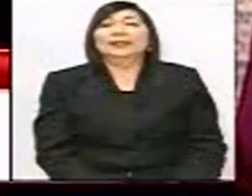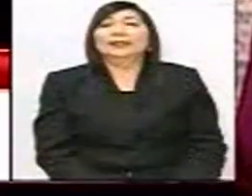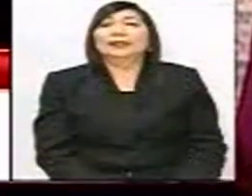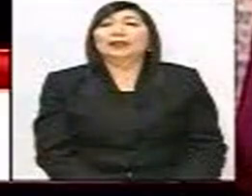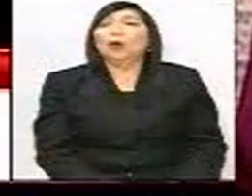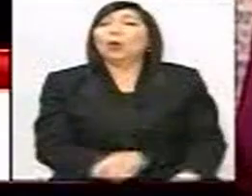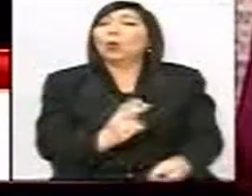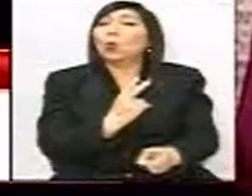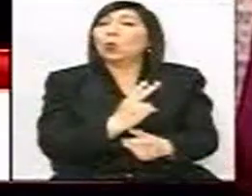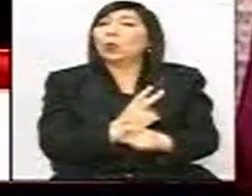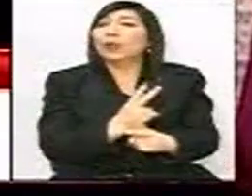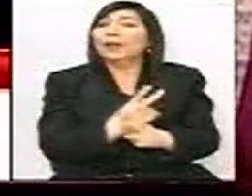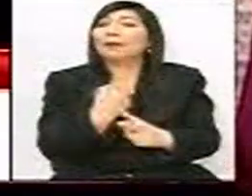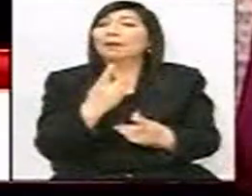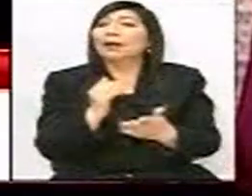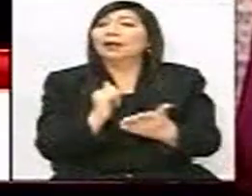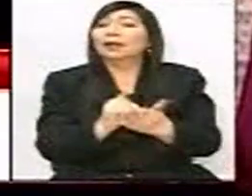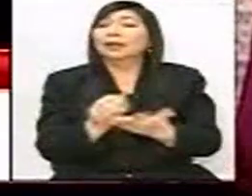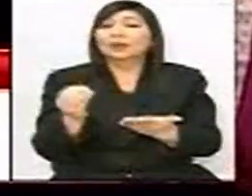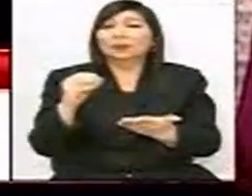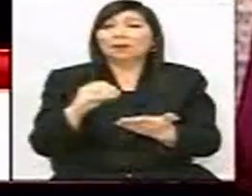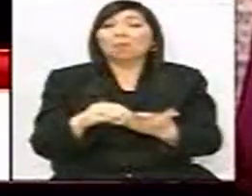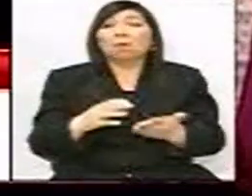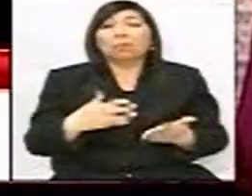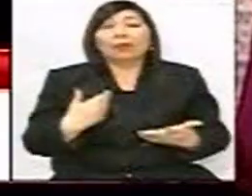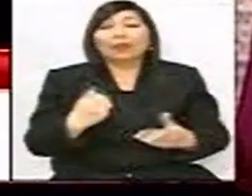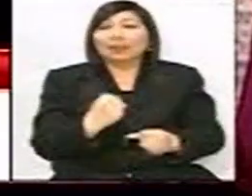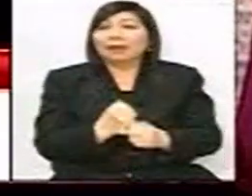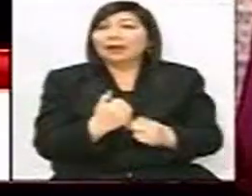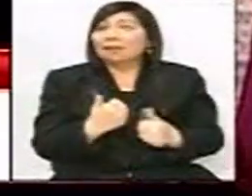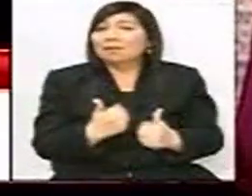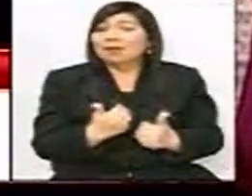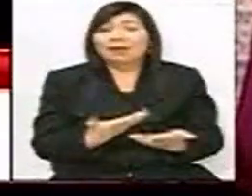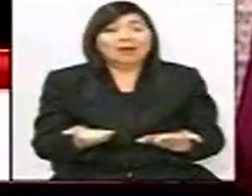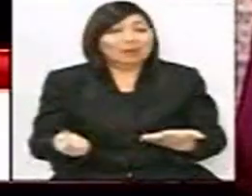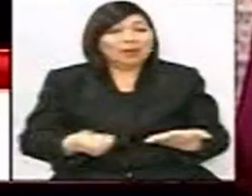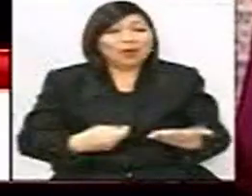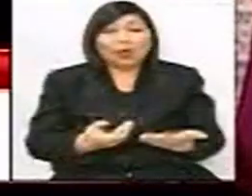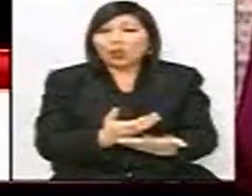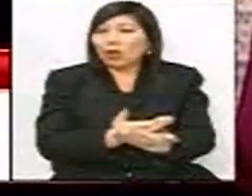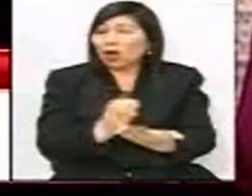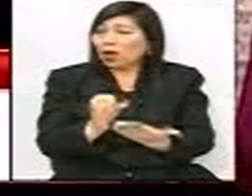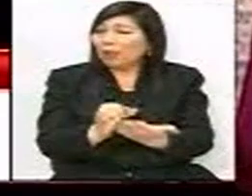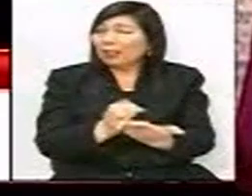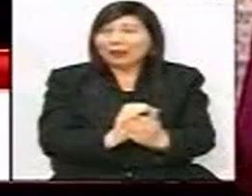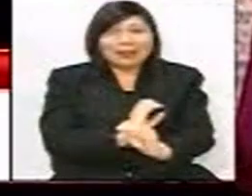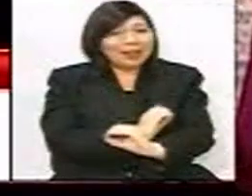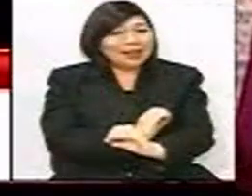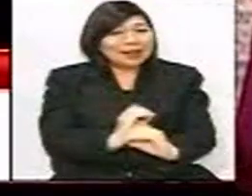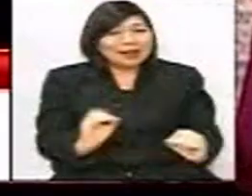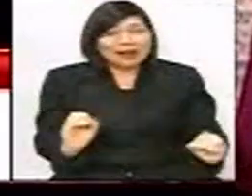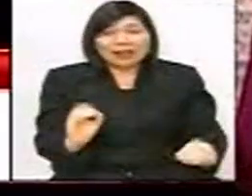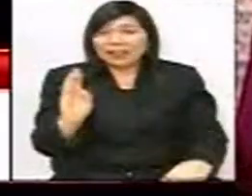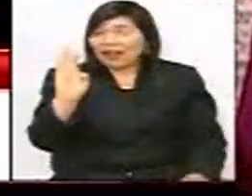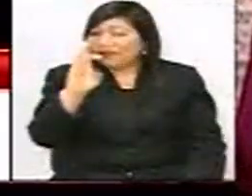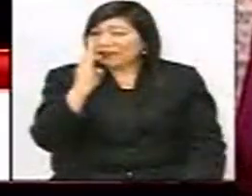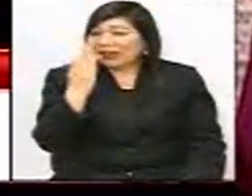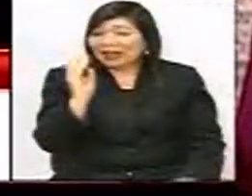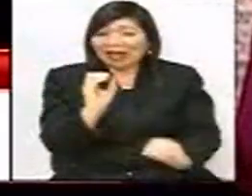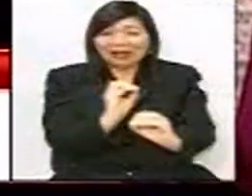de seguridad para que la concesión pueda funcionar bien y no se hizo firmar ningún contrato de seguridad a la empresa francesa